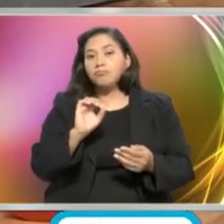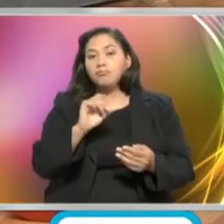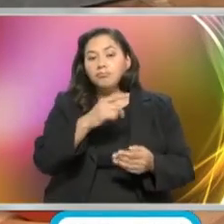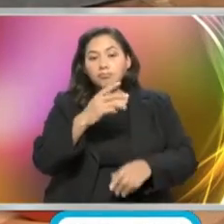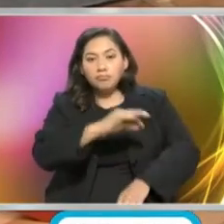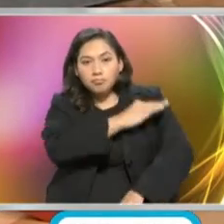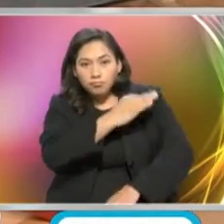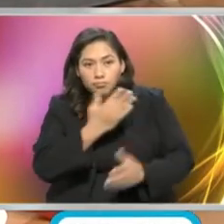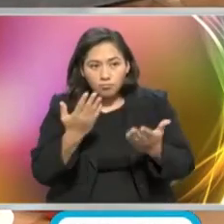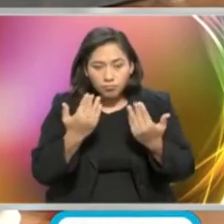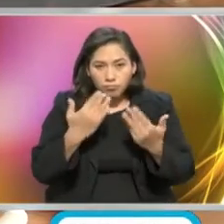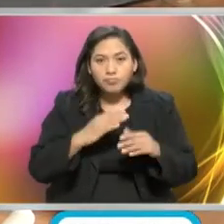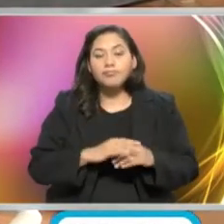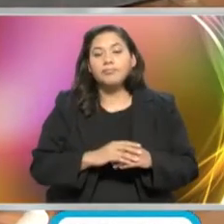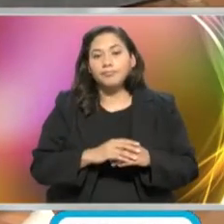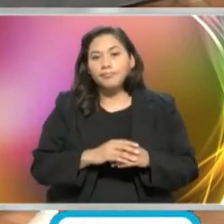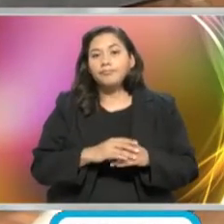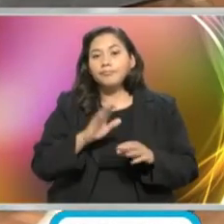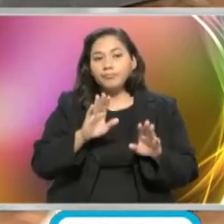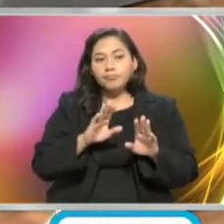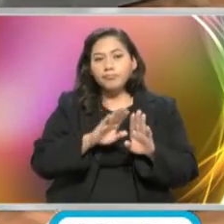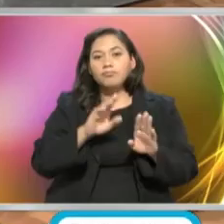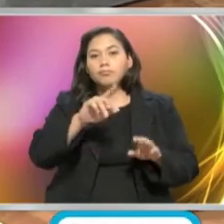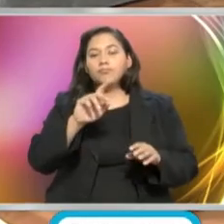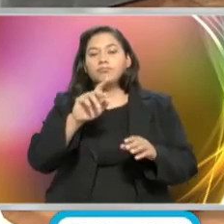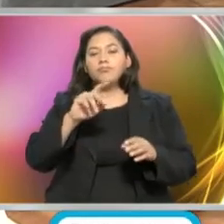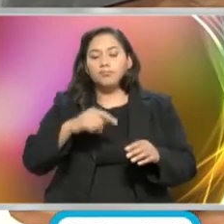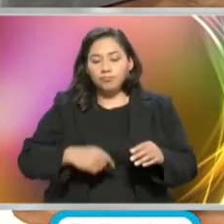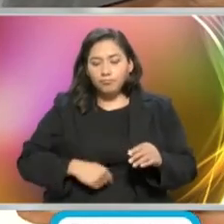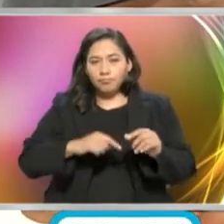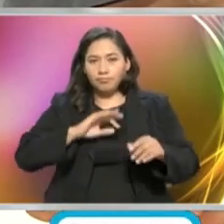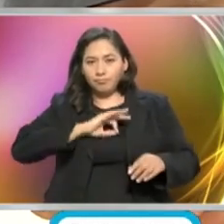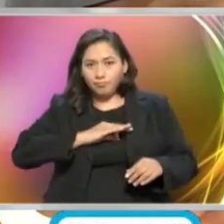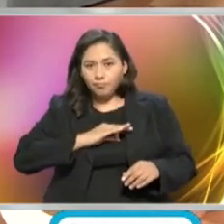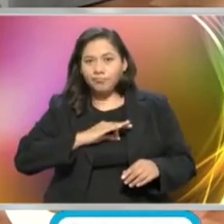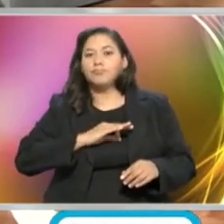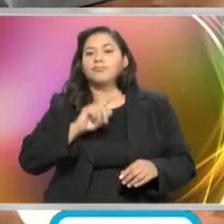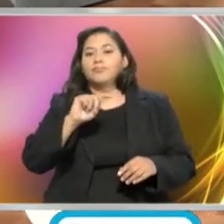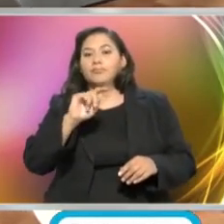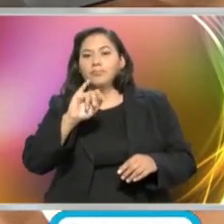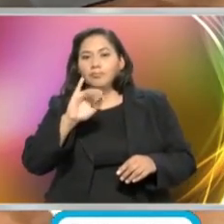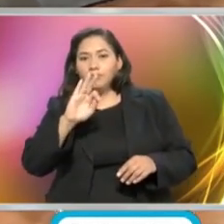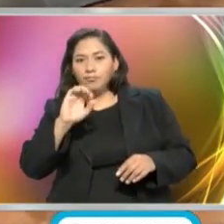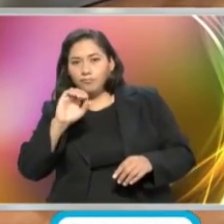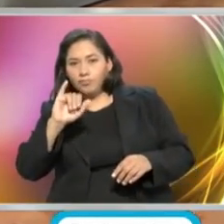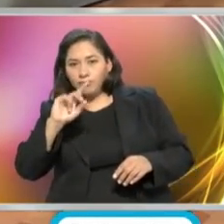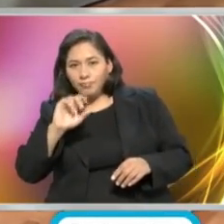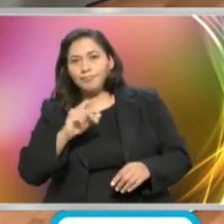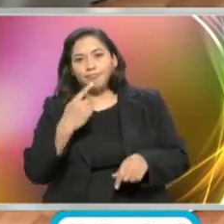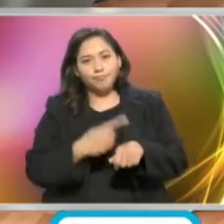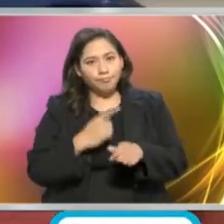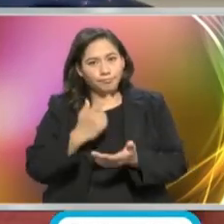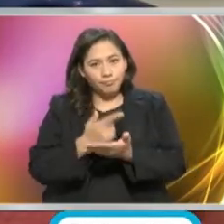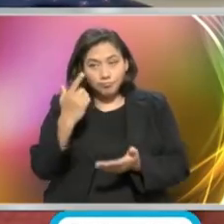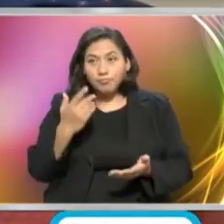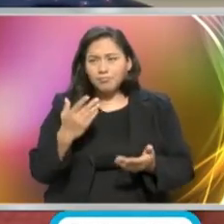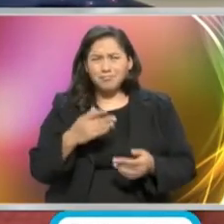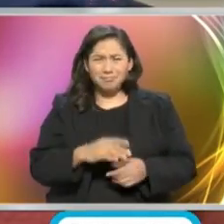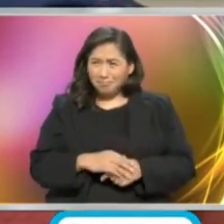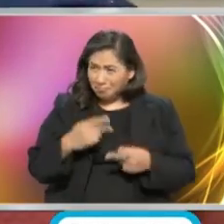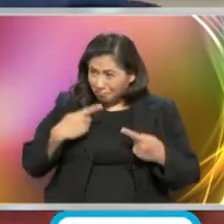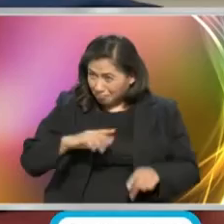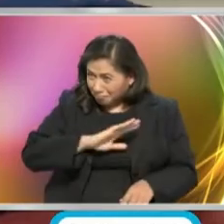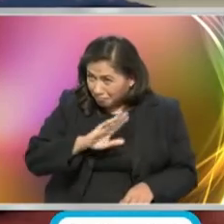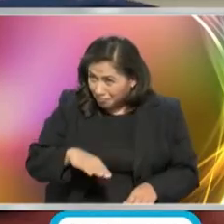las vacunas, por ejemplo, no Enfermedad estaban tan mortal, ¿no? Tipo accesibles. la tifoidea, las epidemias que había anteriormente, Sí, ¿no? sí, sí. Entonces, de esas cosas que ahorita dices, ¿a poco se moría la gente de